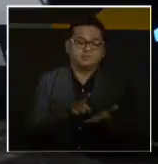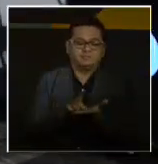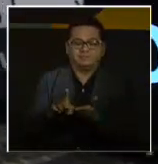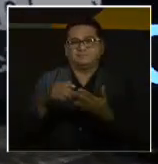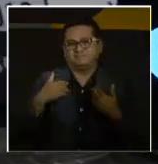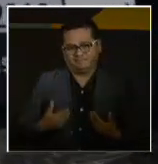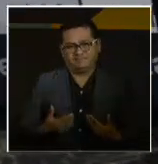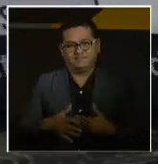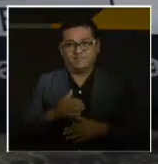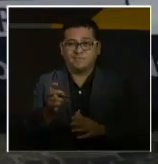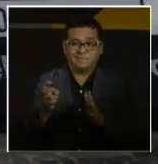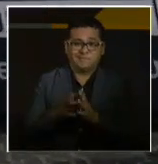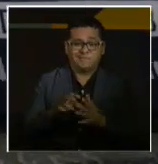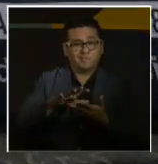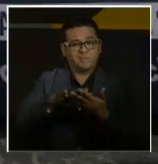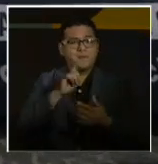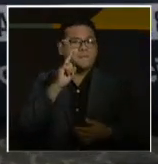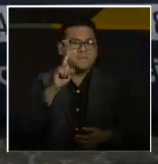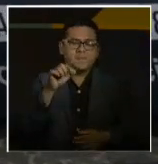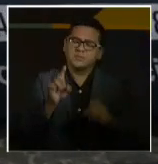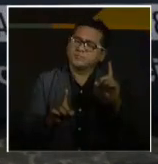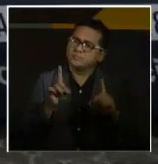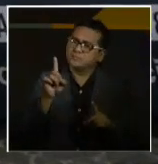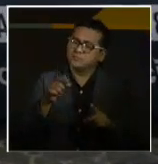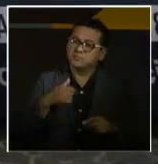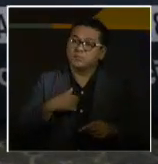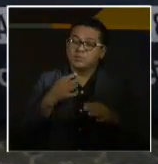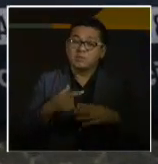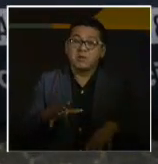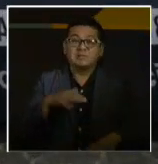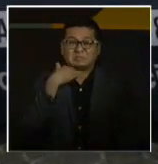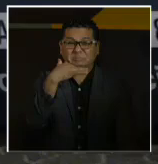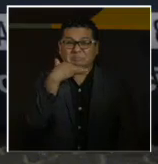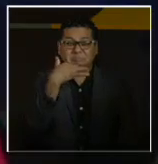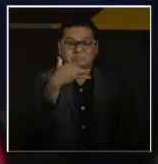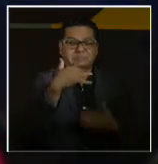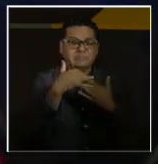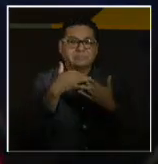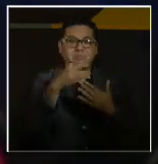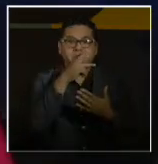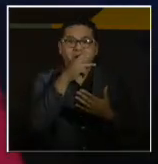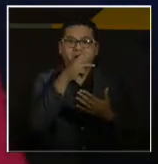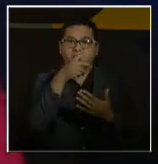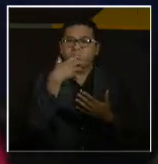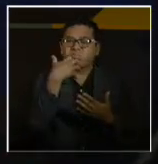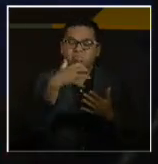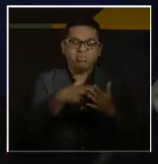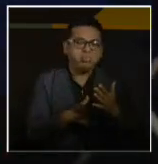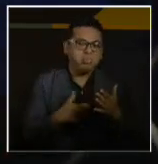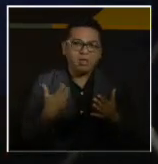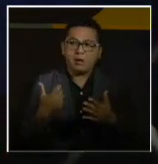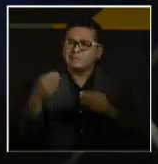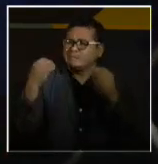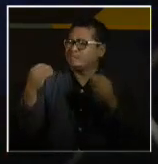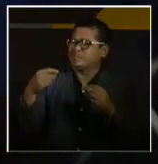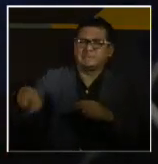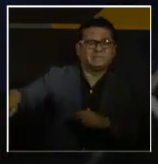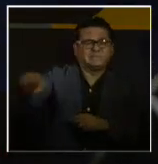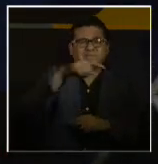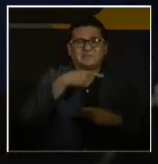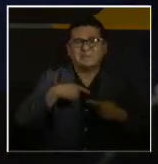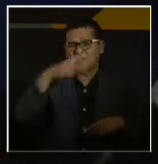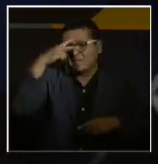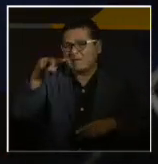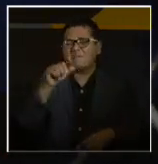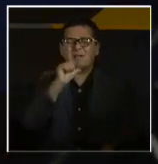derechos de las víctimas. Mira, sin duda, la impunidad es el gran padre de la corrupción. Hay tanta corrupción porque se sabe